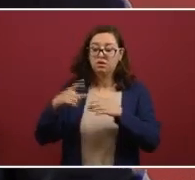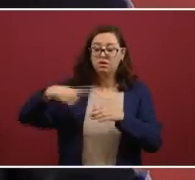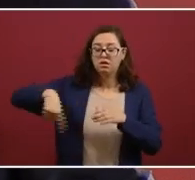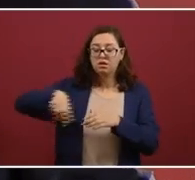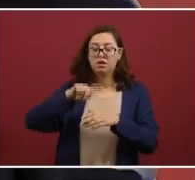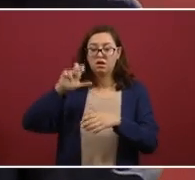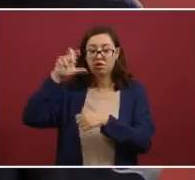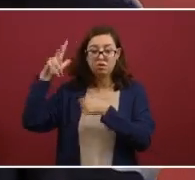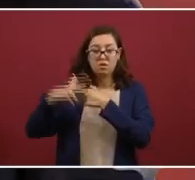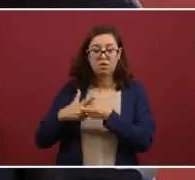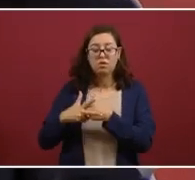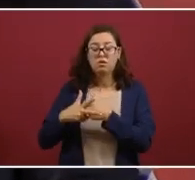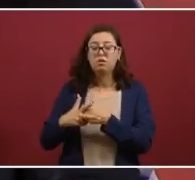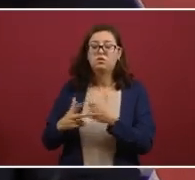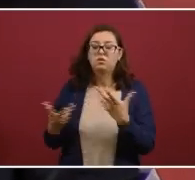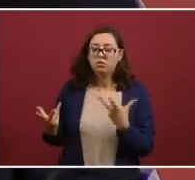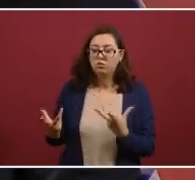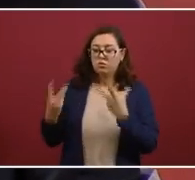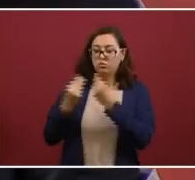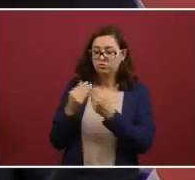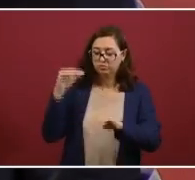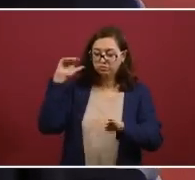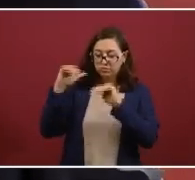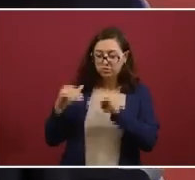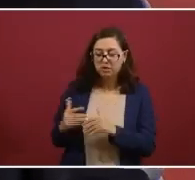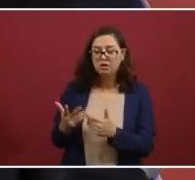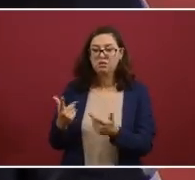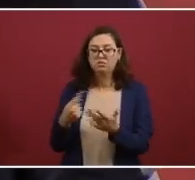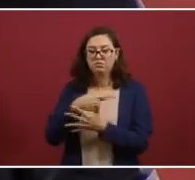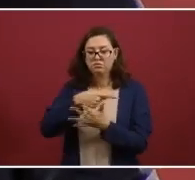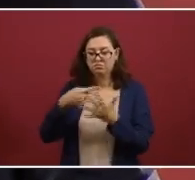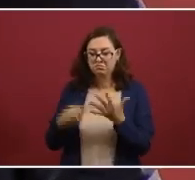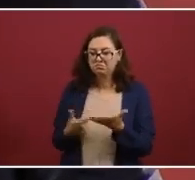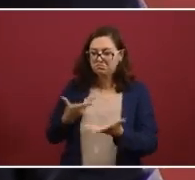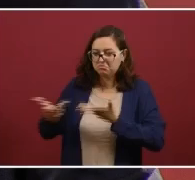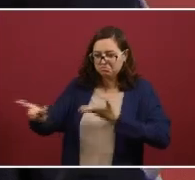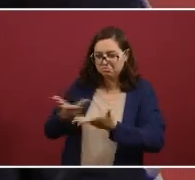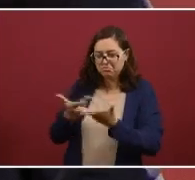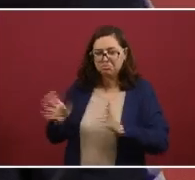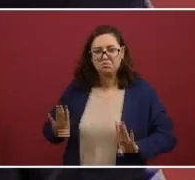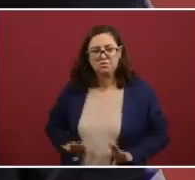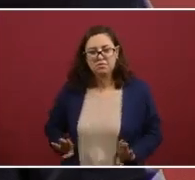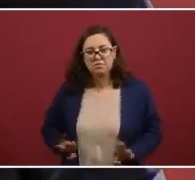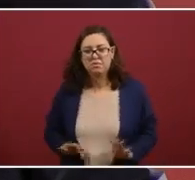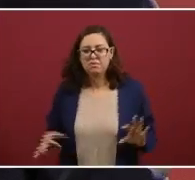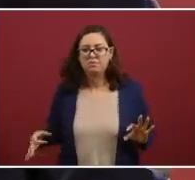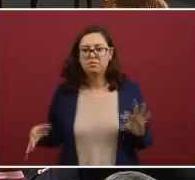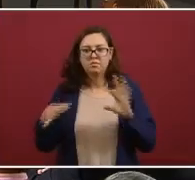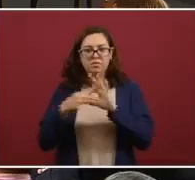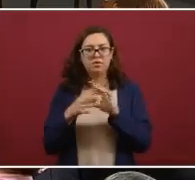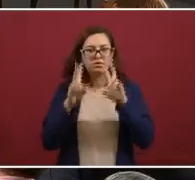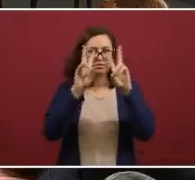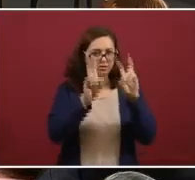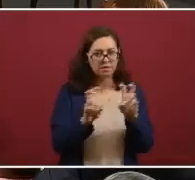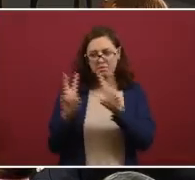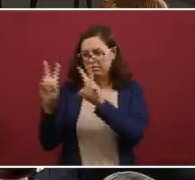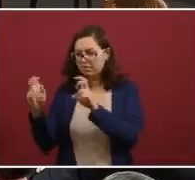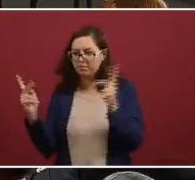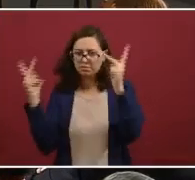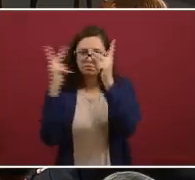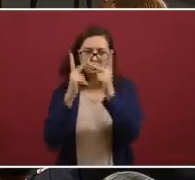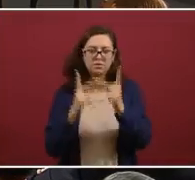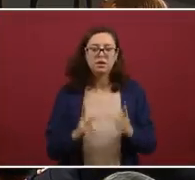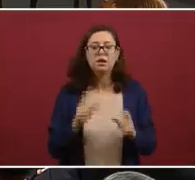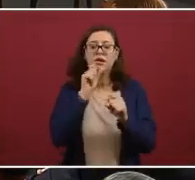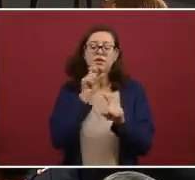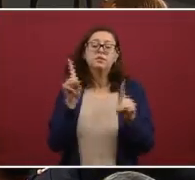la base de valores y principios compartidos. Tenemos una amplia agenda bilateral y un diálogo global que